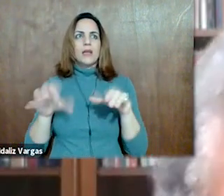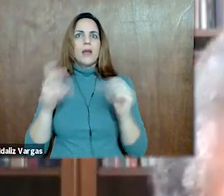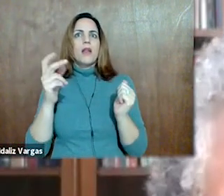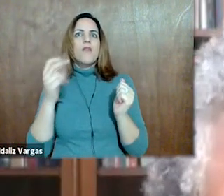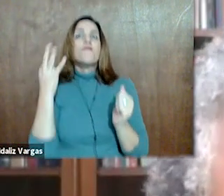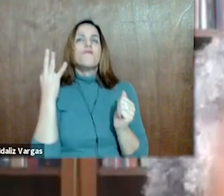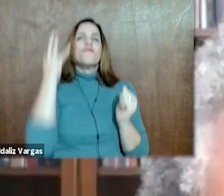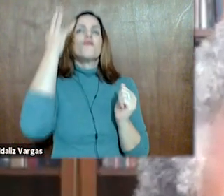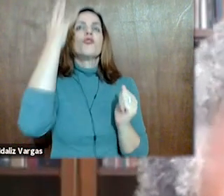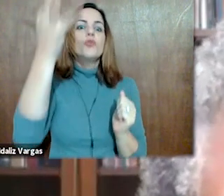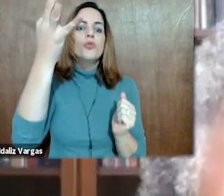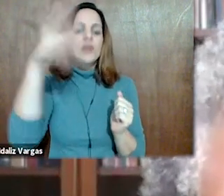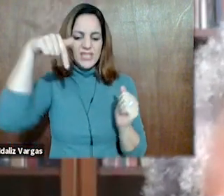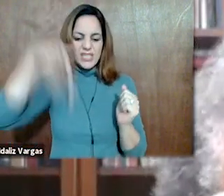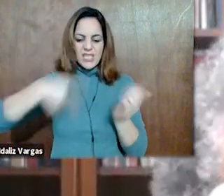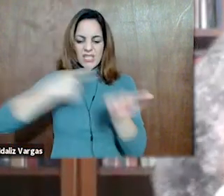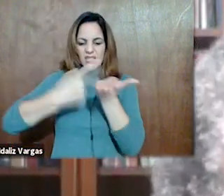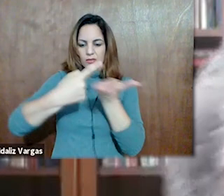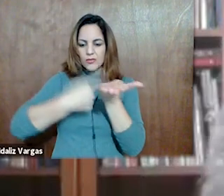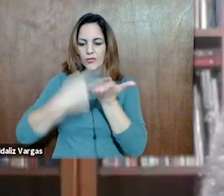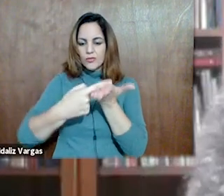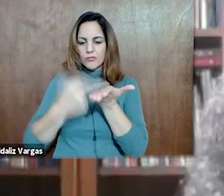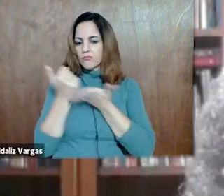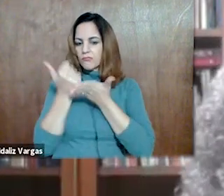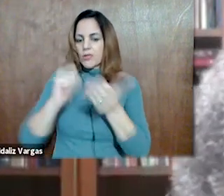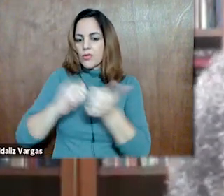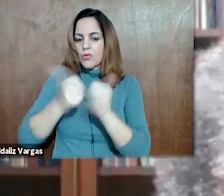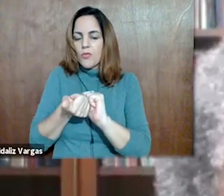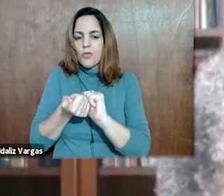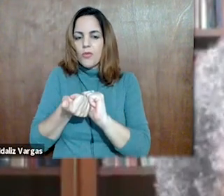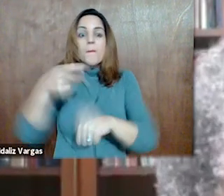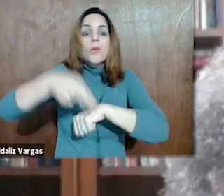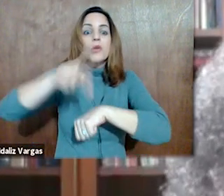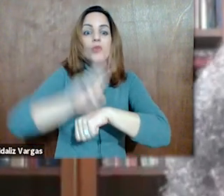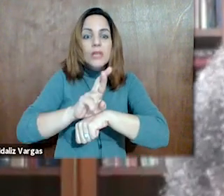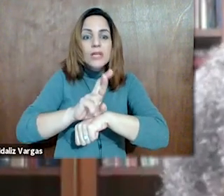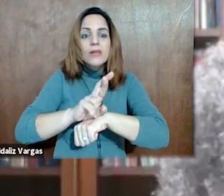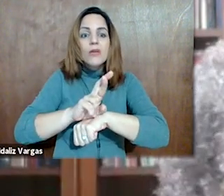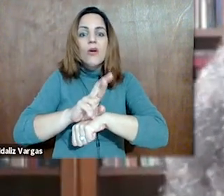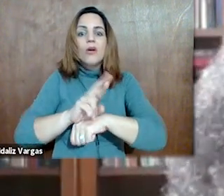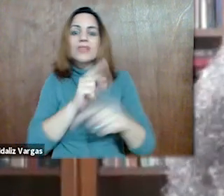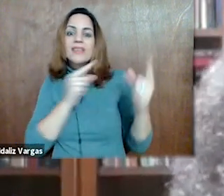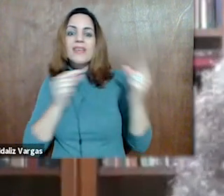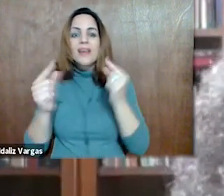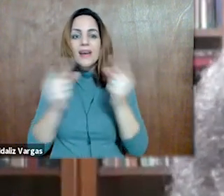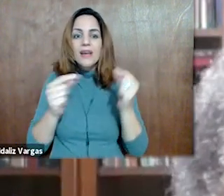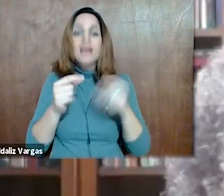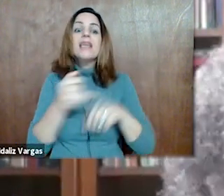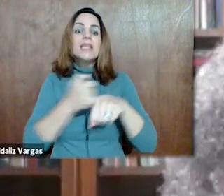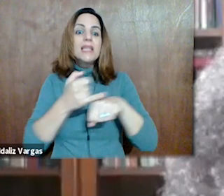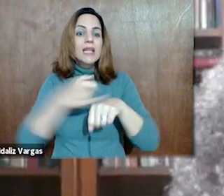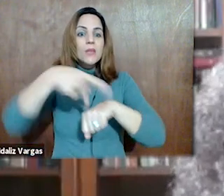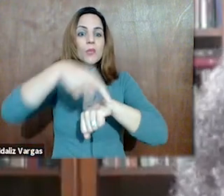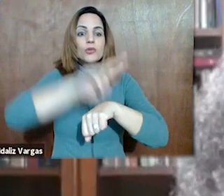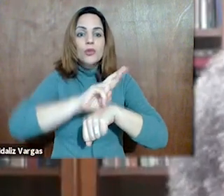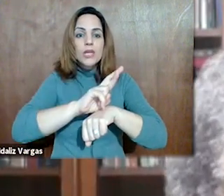ahora esta discusión en Puerto Rico y cuál es la discusión que Puerto Rico en todo el sentido, las islas de Puerto Rico, la diáspora,